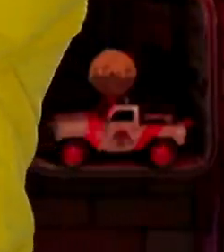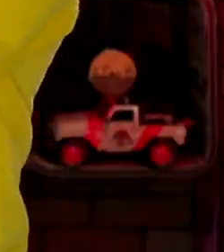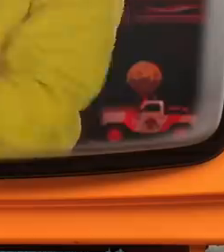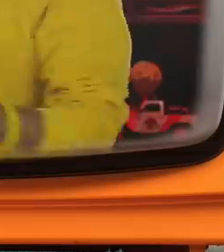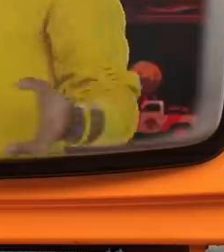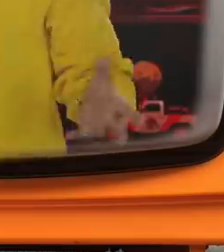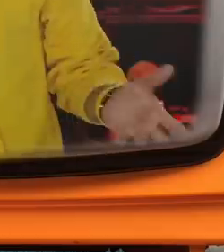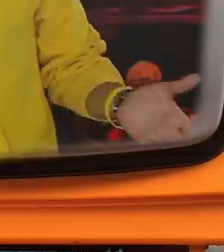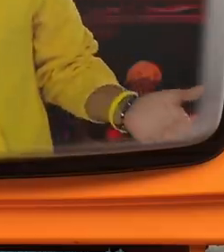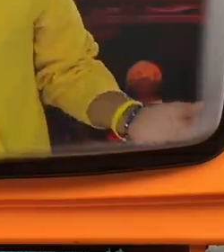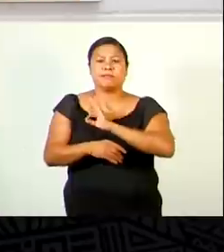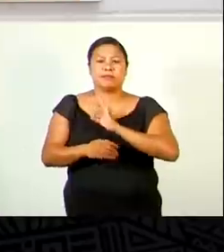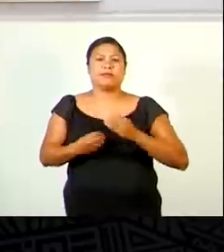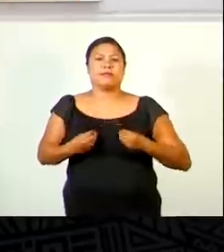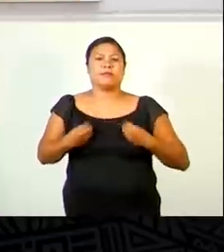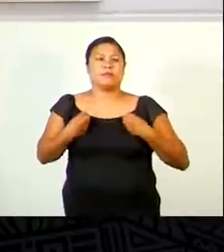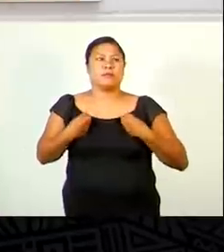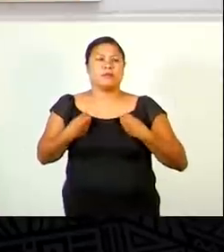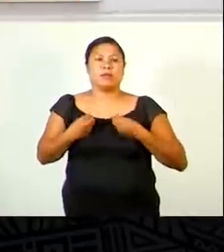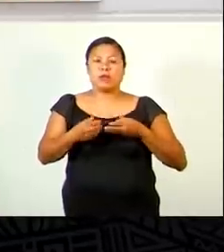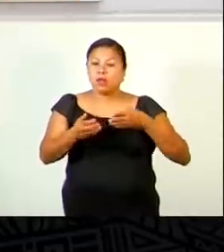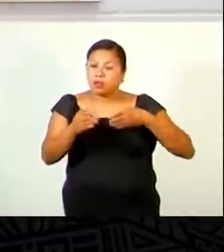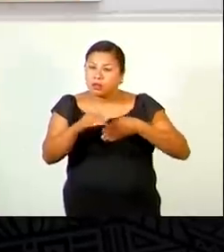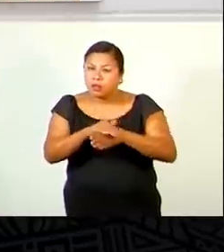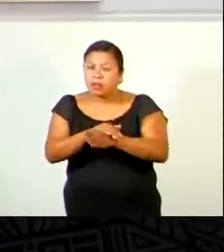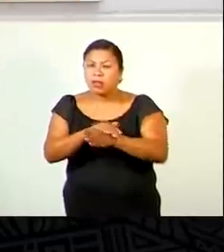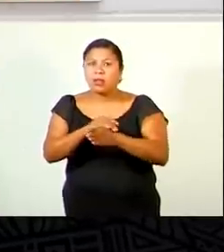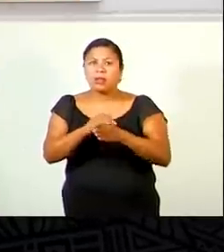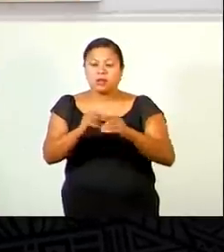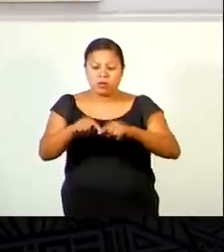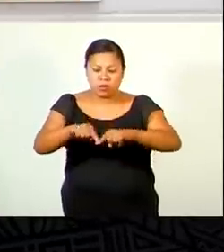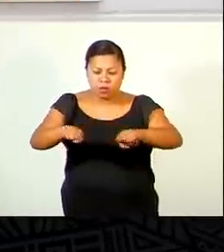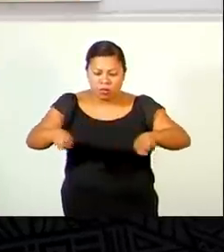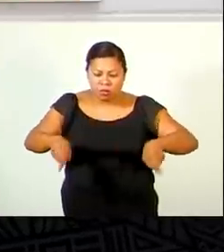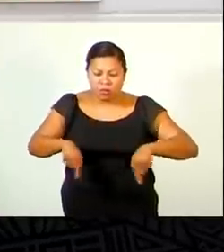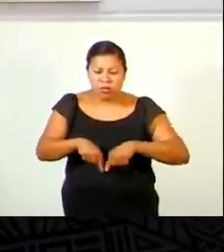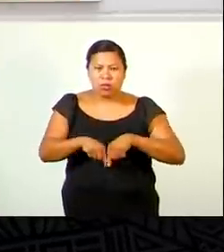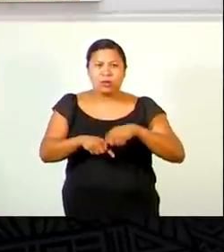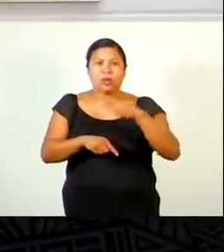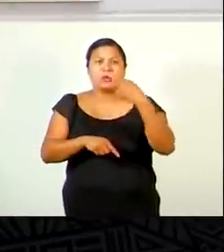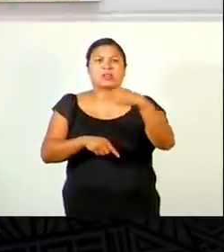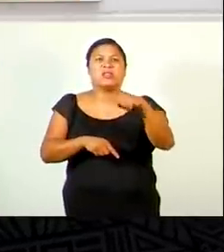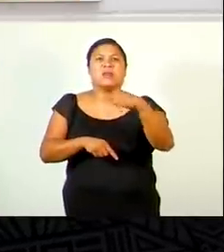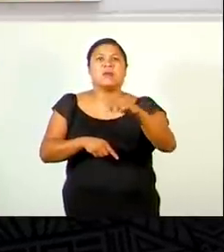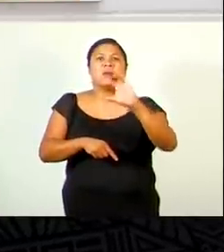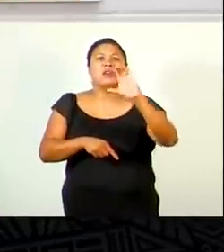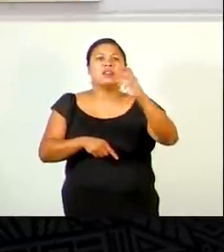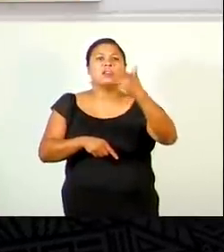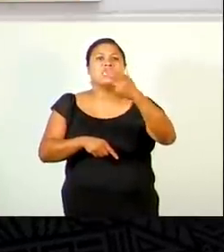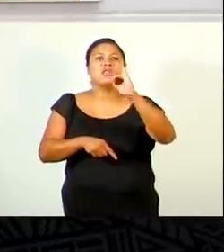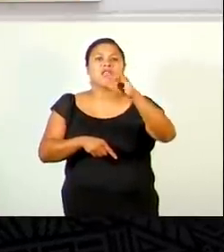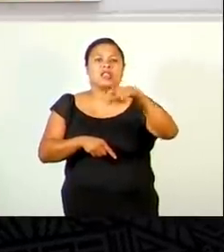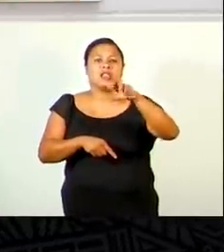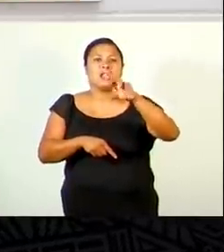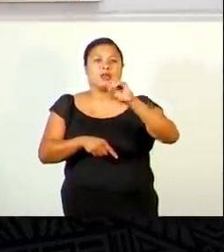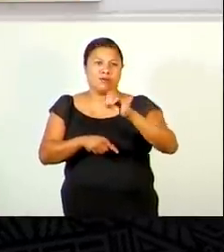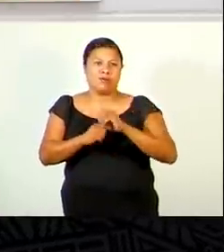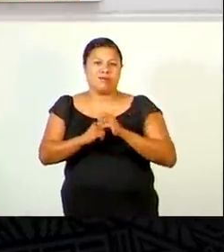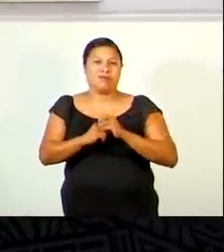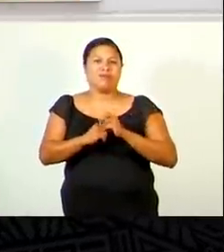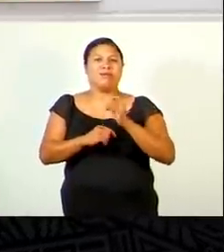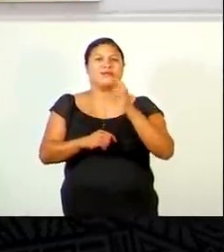clases En la televisión Los meten en unos cuadrados que se llaman chiqueros O también